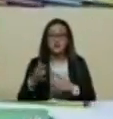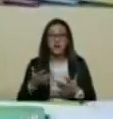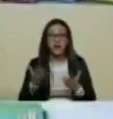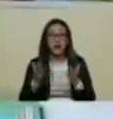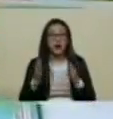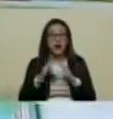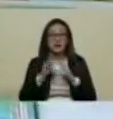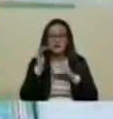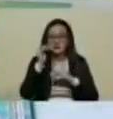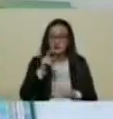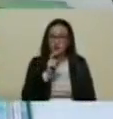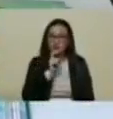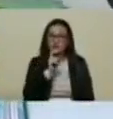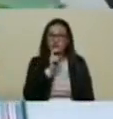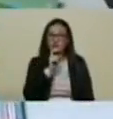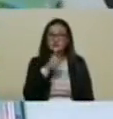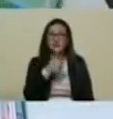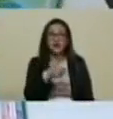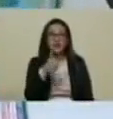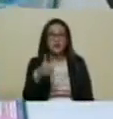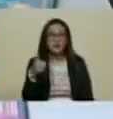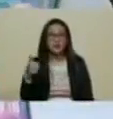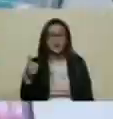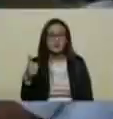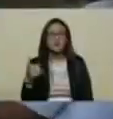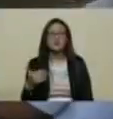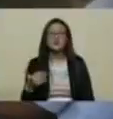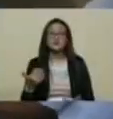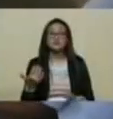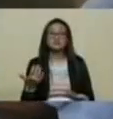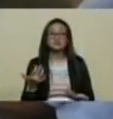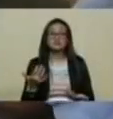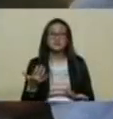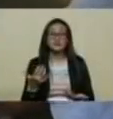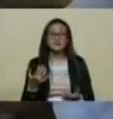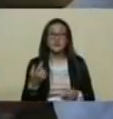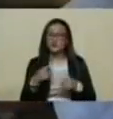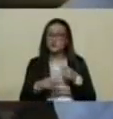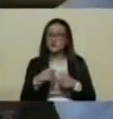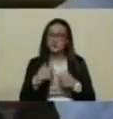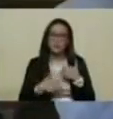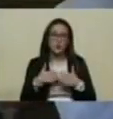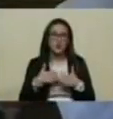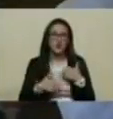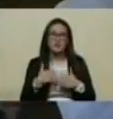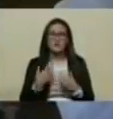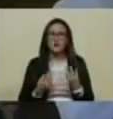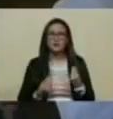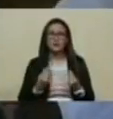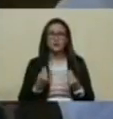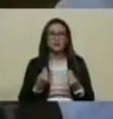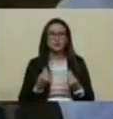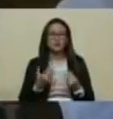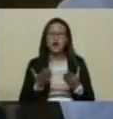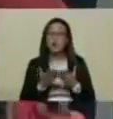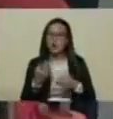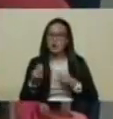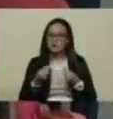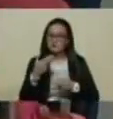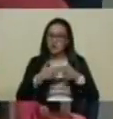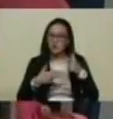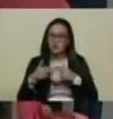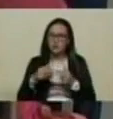casas atender a cada uno de ellos, y bueno, eran múltiples dificultades. Una escuela hecha con mucho cariño, una